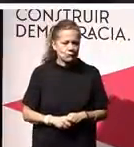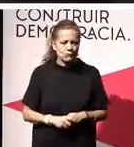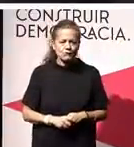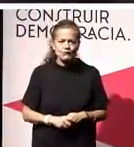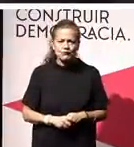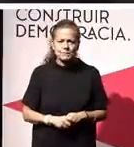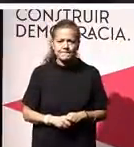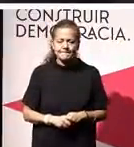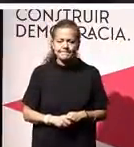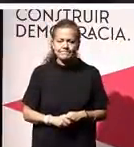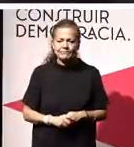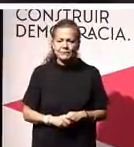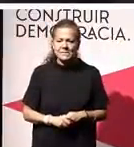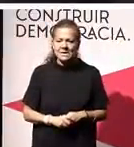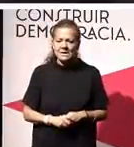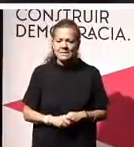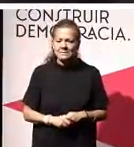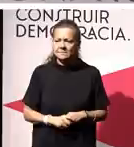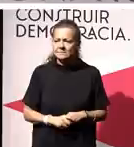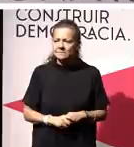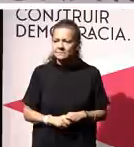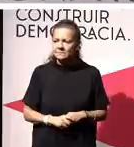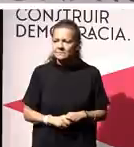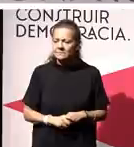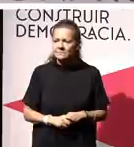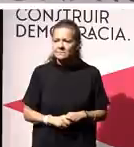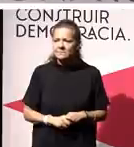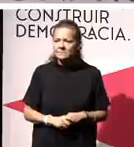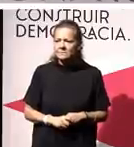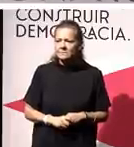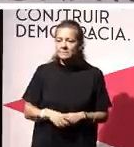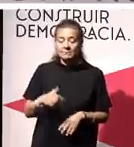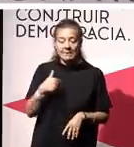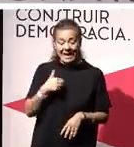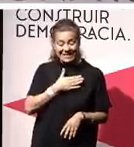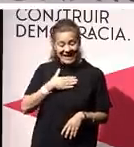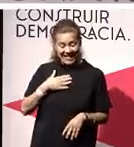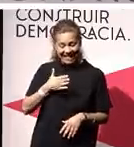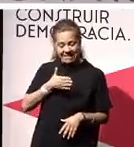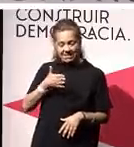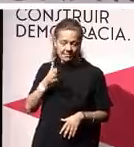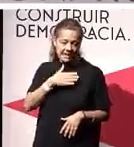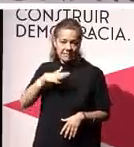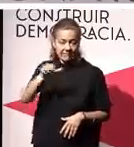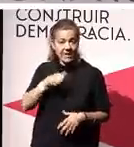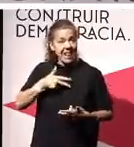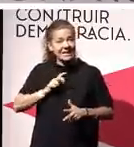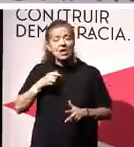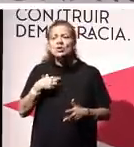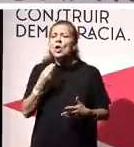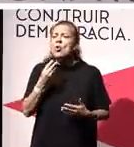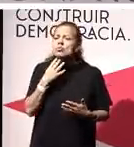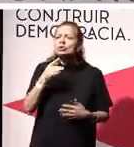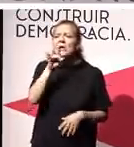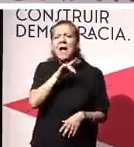Porque Alberto están tratando de arrebatarle el escaño en el que democráticamente le colocaron miles de